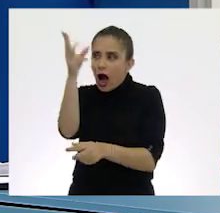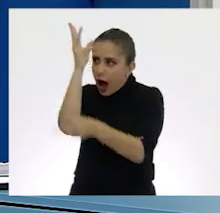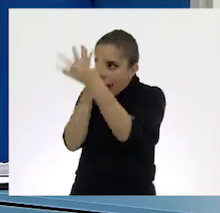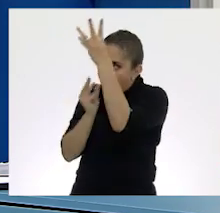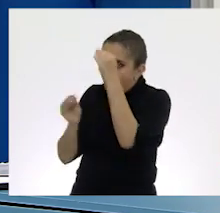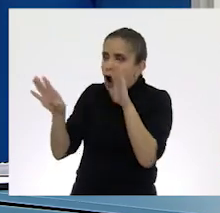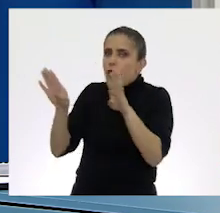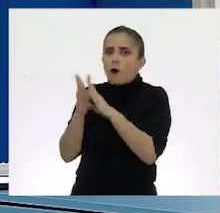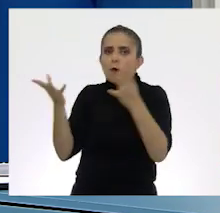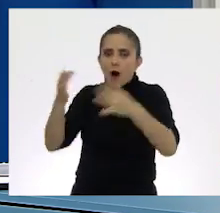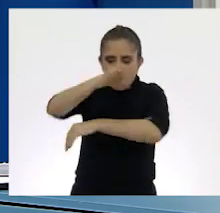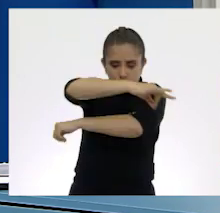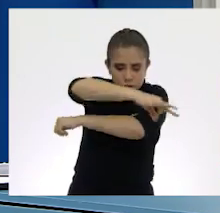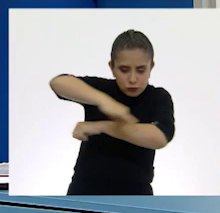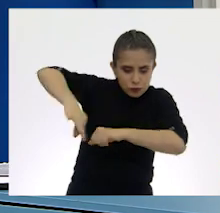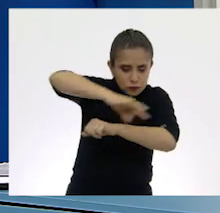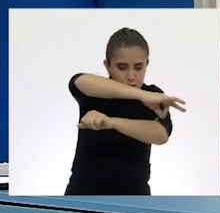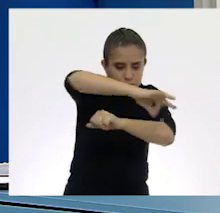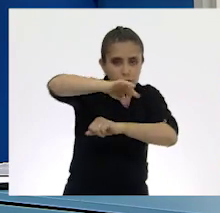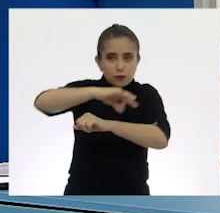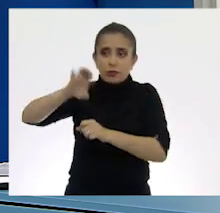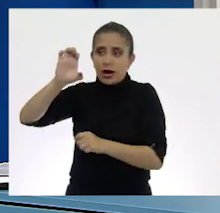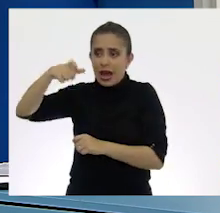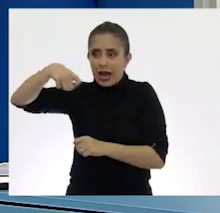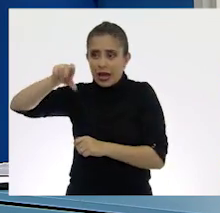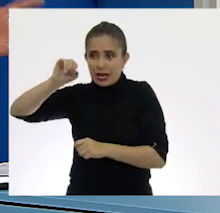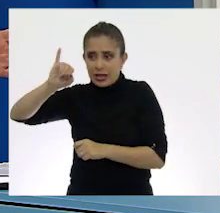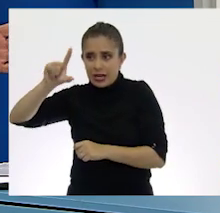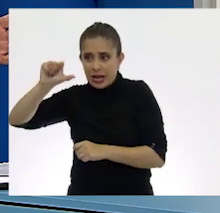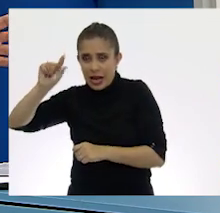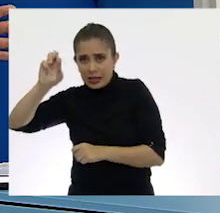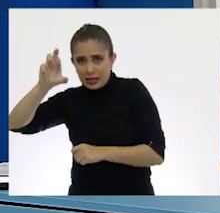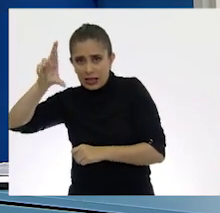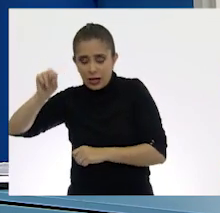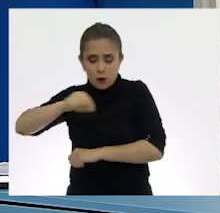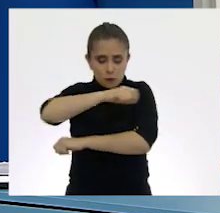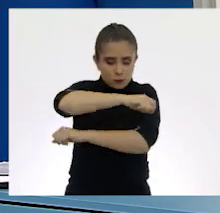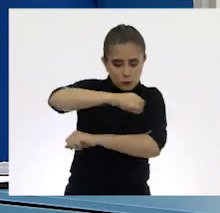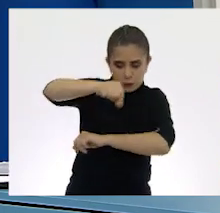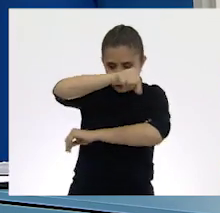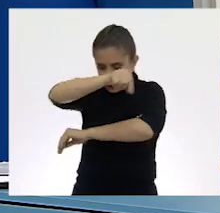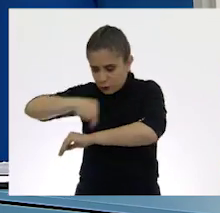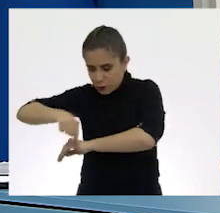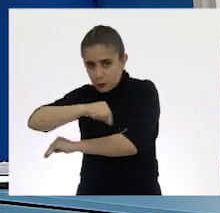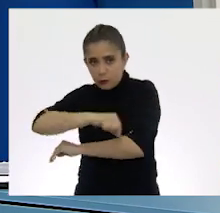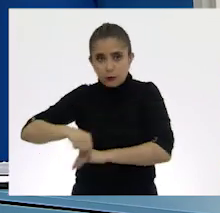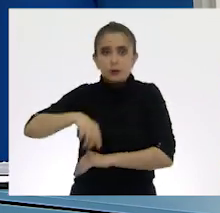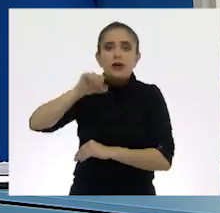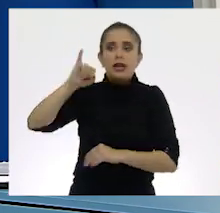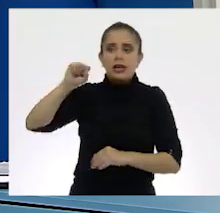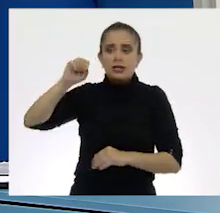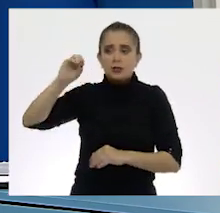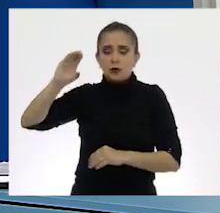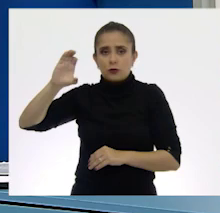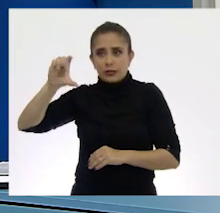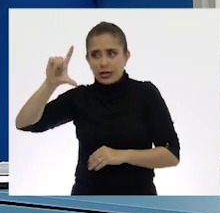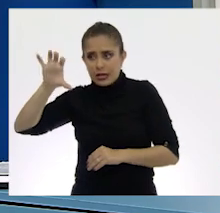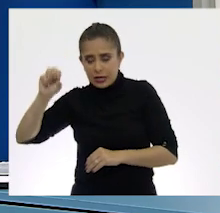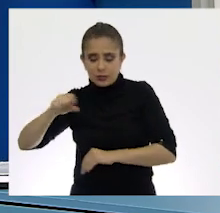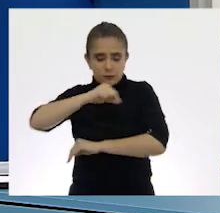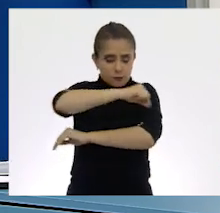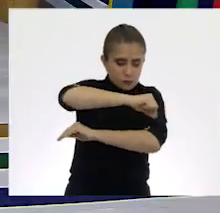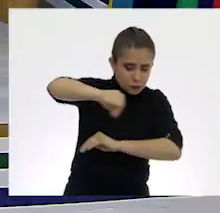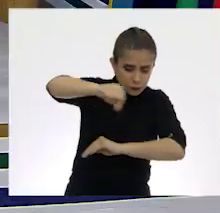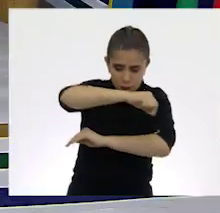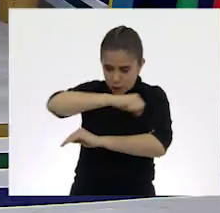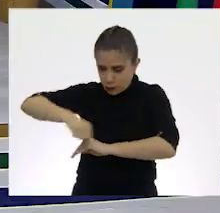triángulo equilátero, un triángulo isósceles y un triángulo escaleno. ¿Qué te parece si empezamos